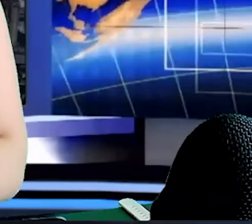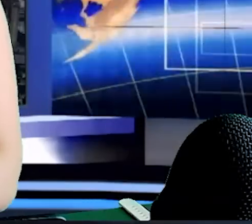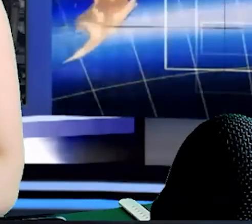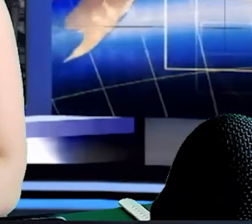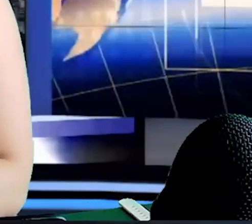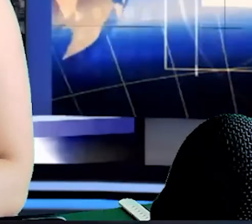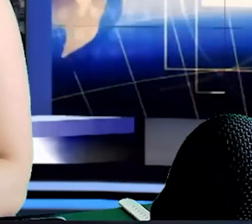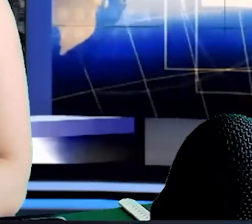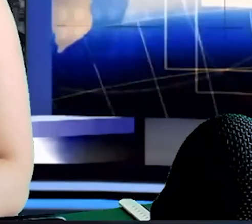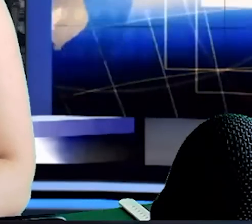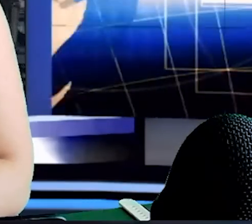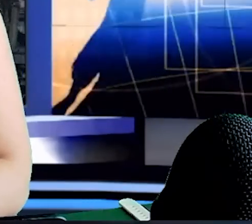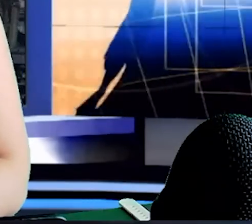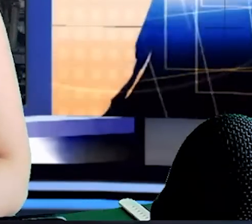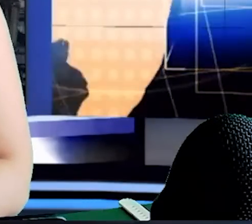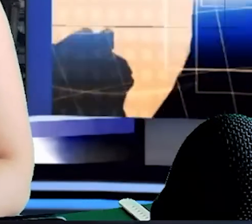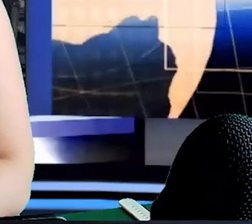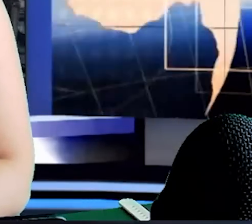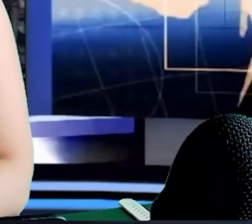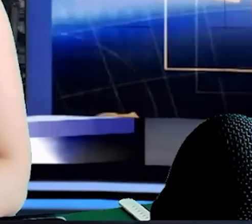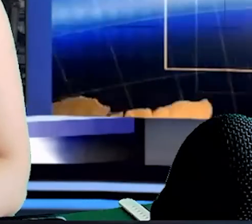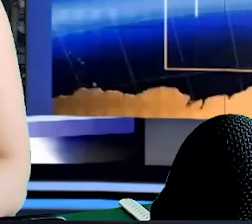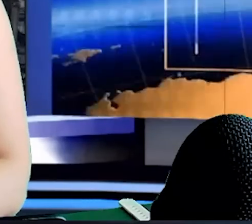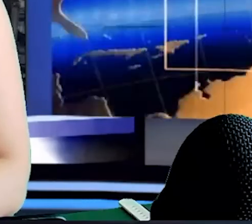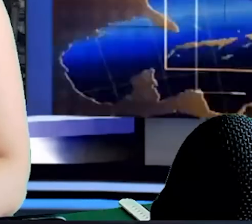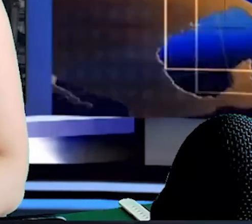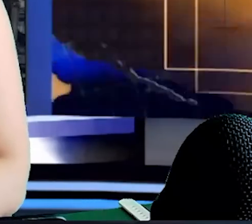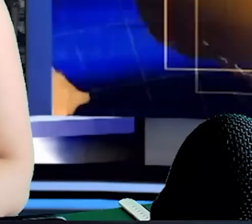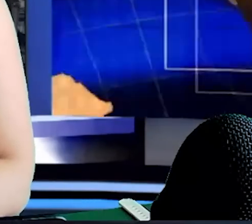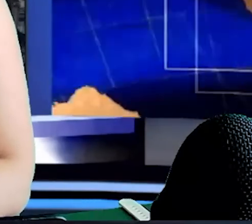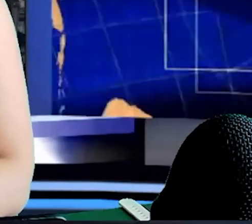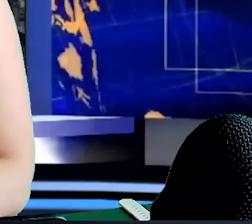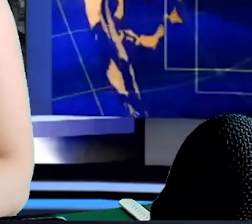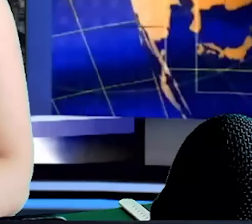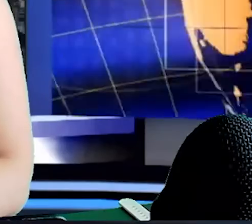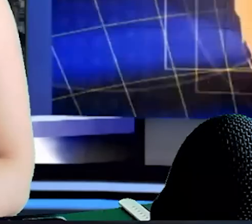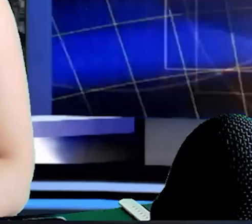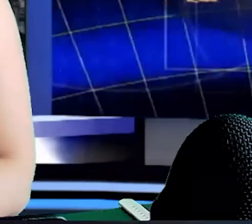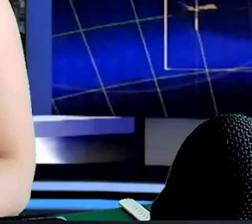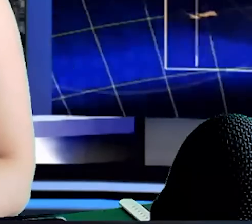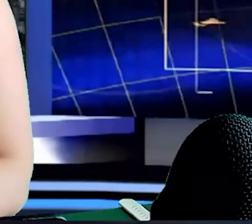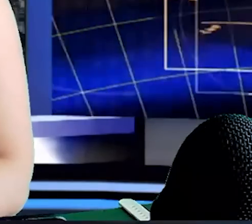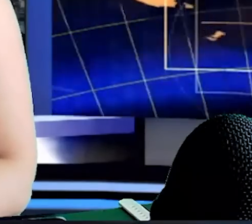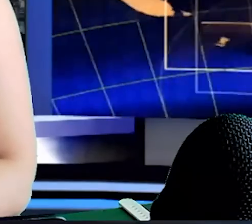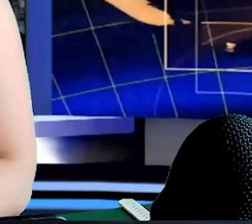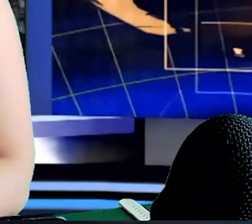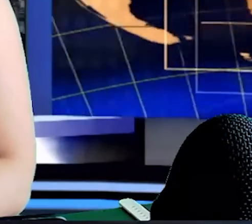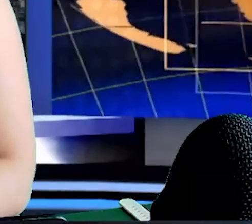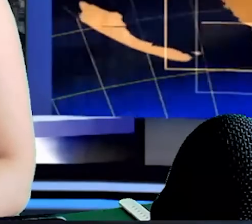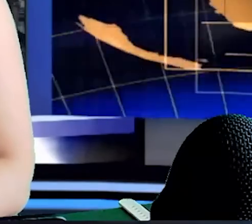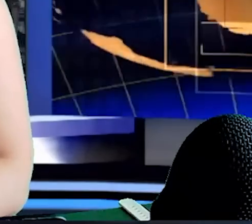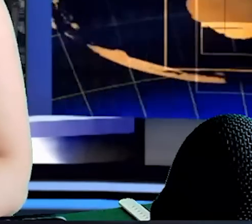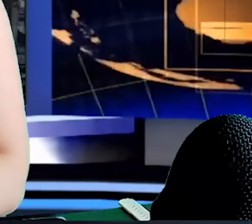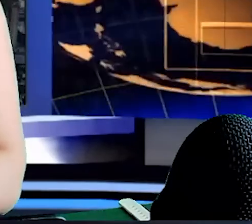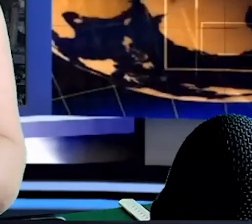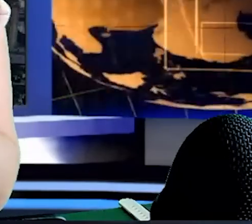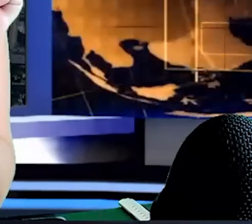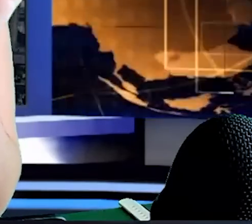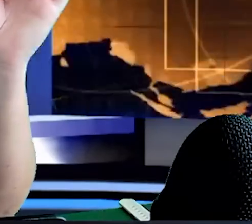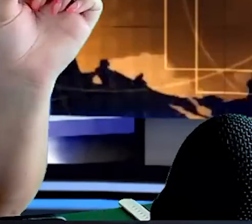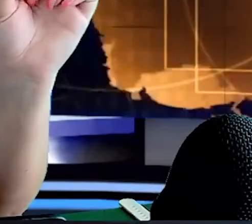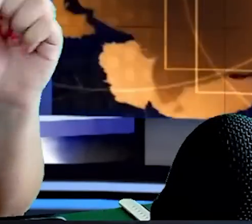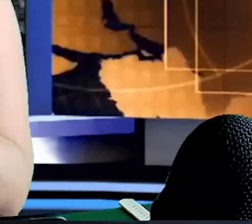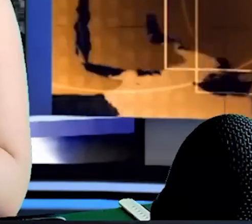Vicente Serrano arriesgó el pellejo y es que decidió decirle al presidente López Obrador toda